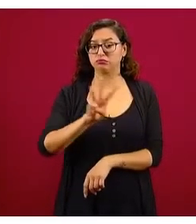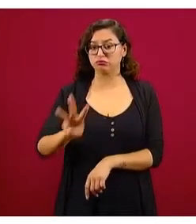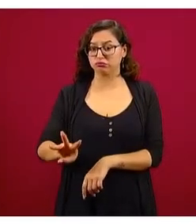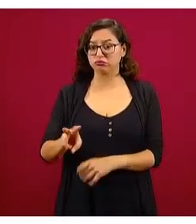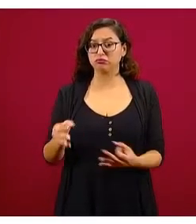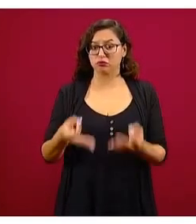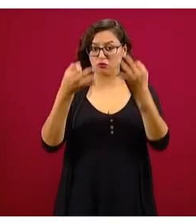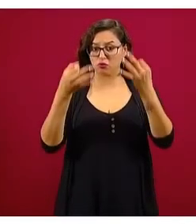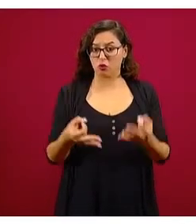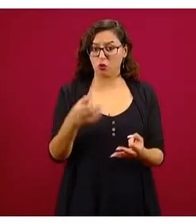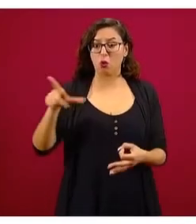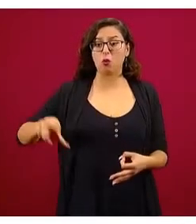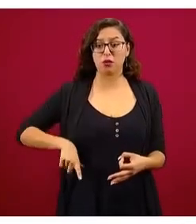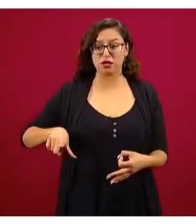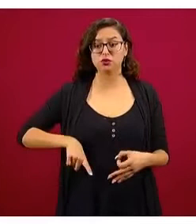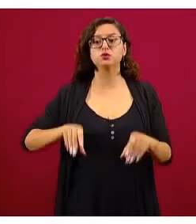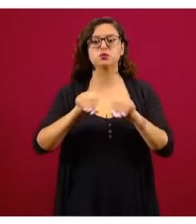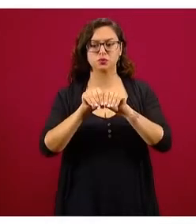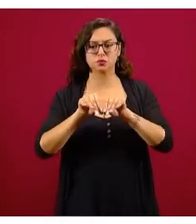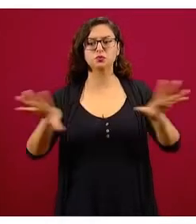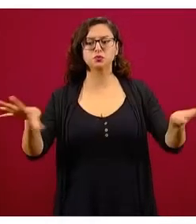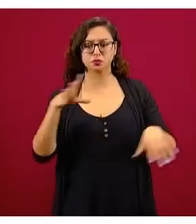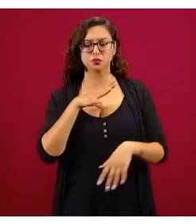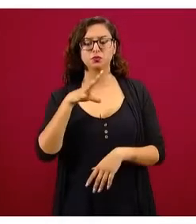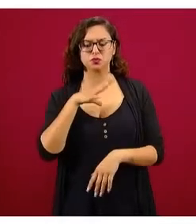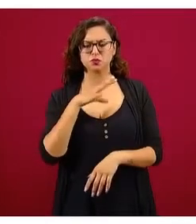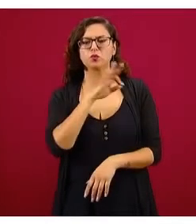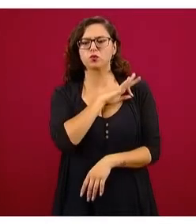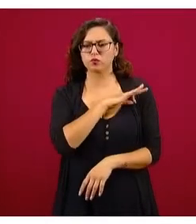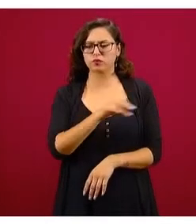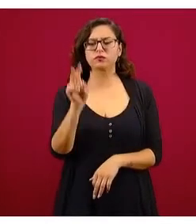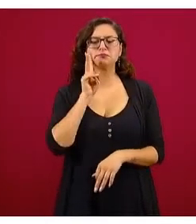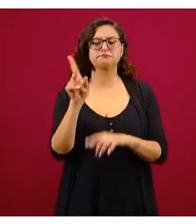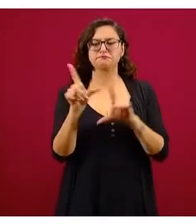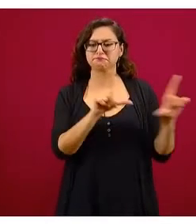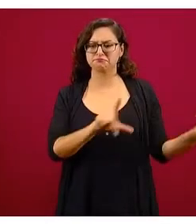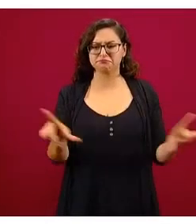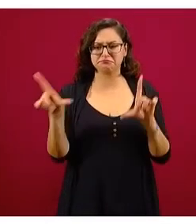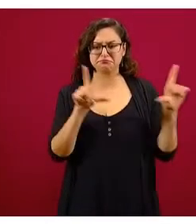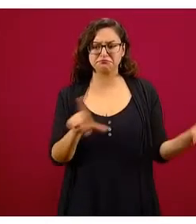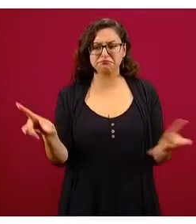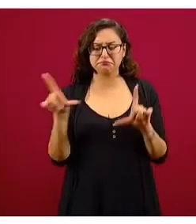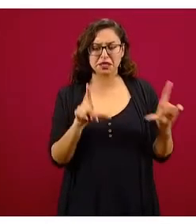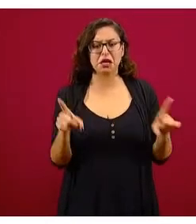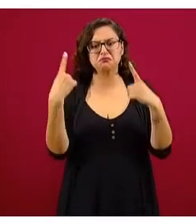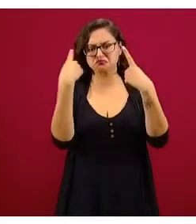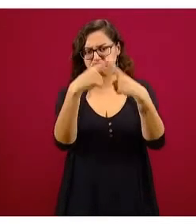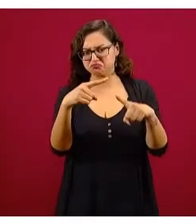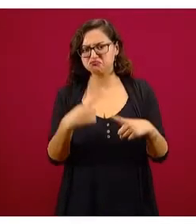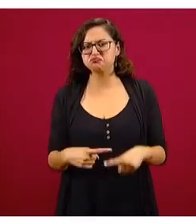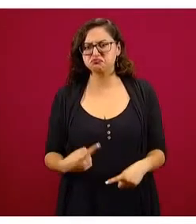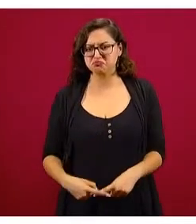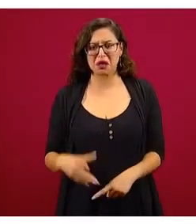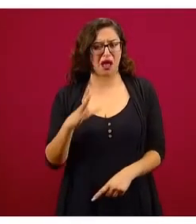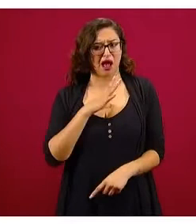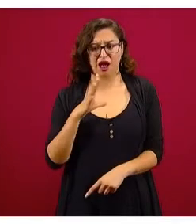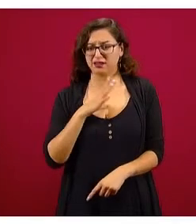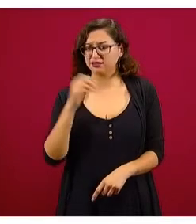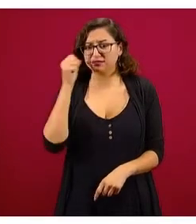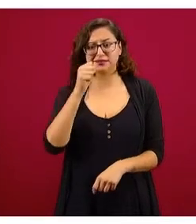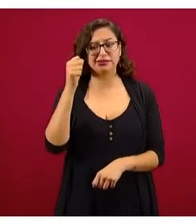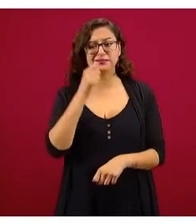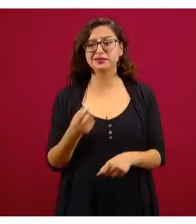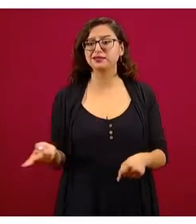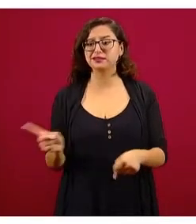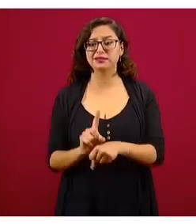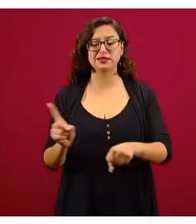También encuentran ustedes una presentación con las diapositivas y la información que estamos y vamos a revisar en este momento todos los